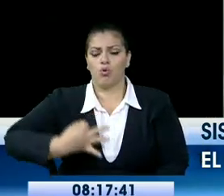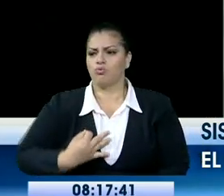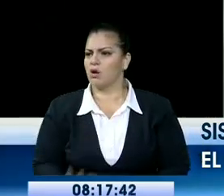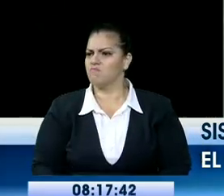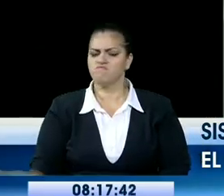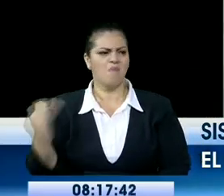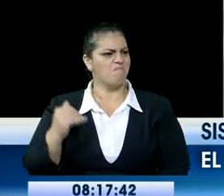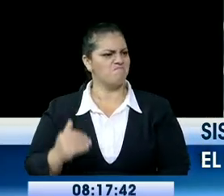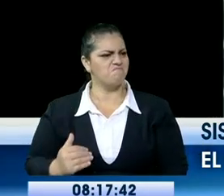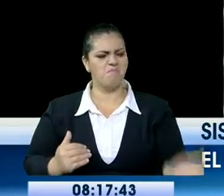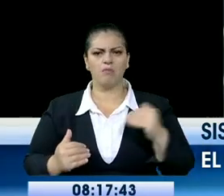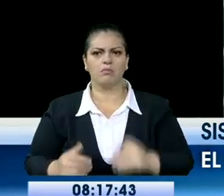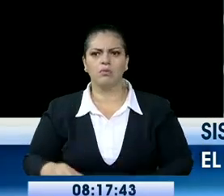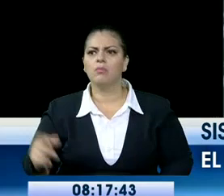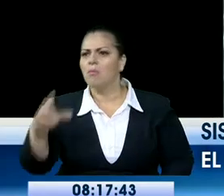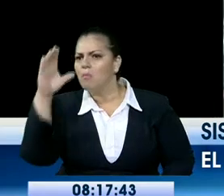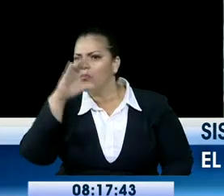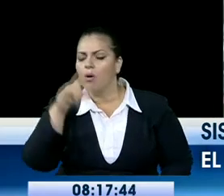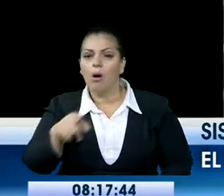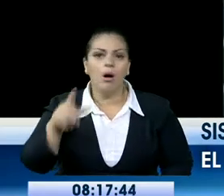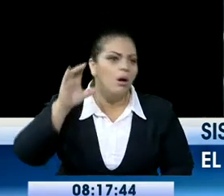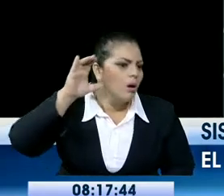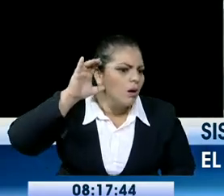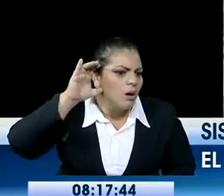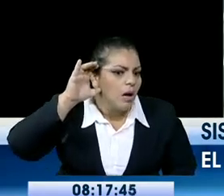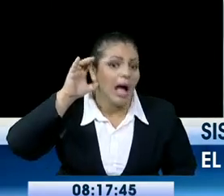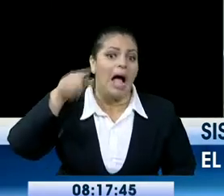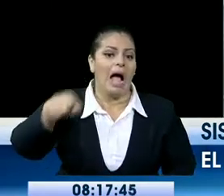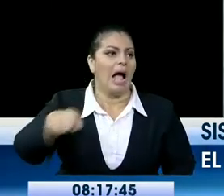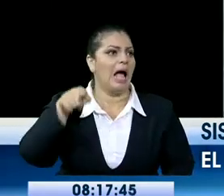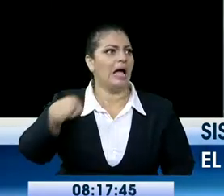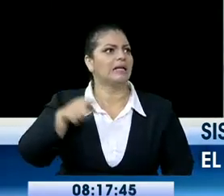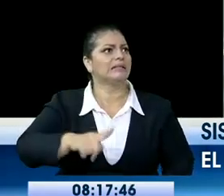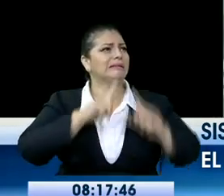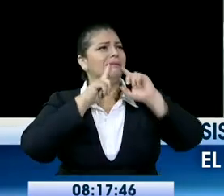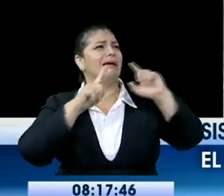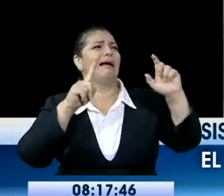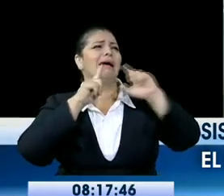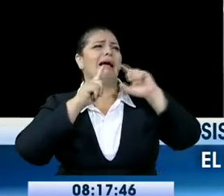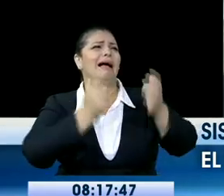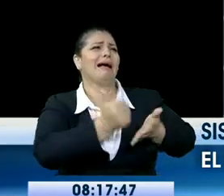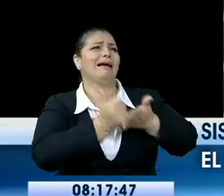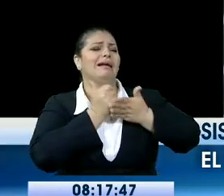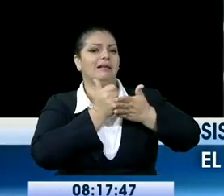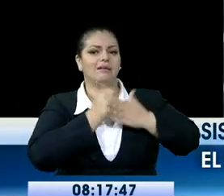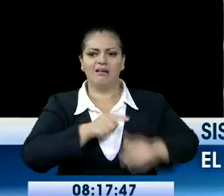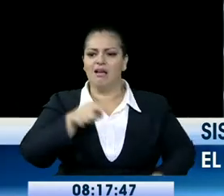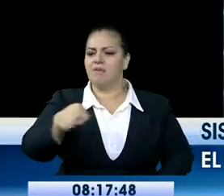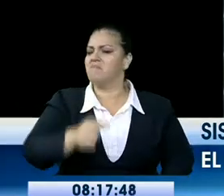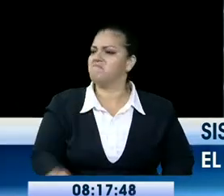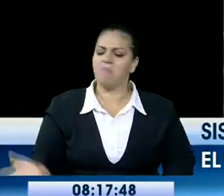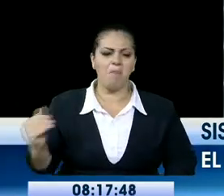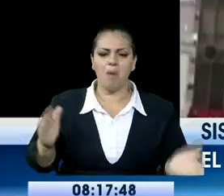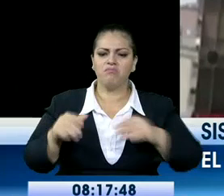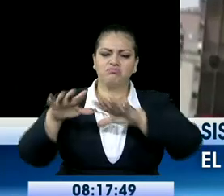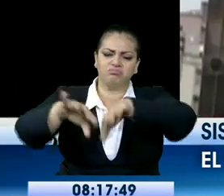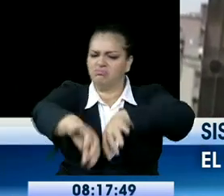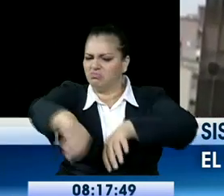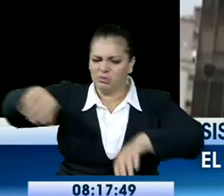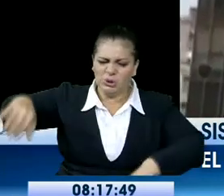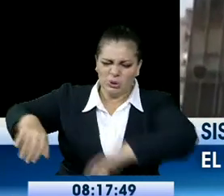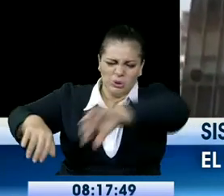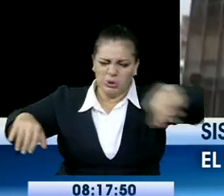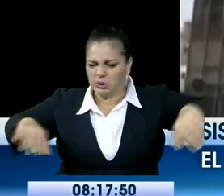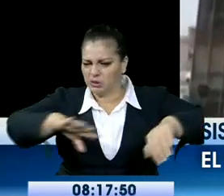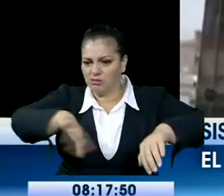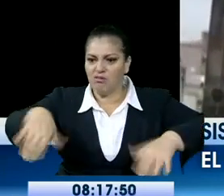escuchaban gritos de las personas ahí pidiendo auxilio, que las rescaten, que les saquen de los escombros, y entonces inmediatamente también llamaban a los miembros del